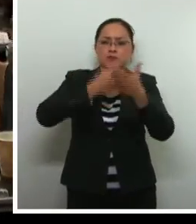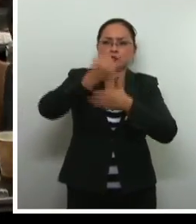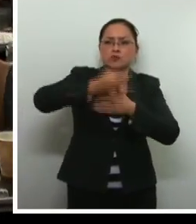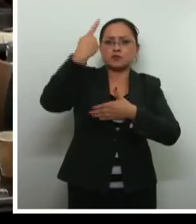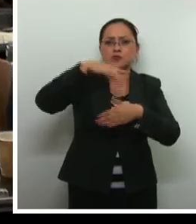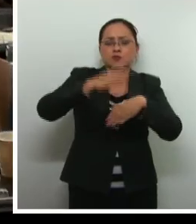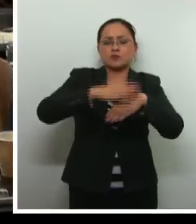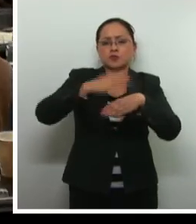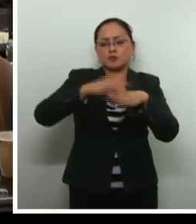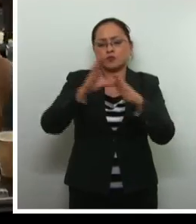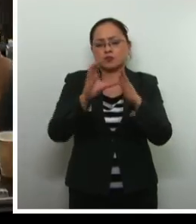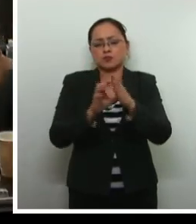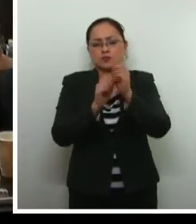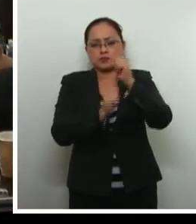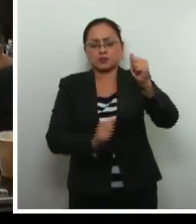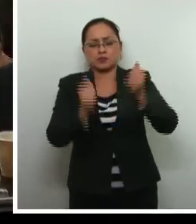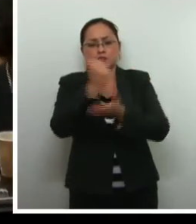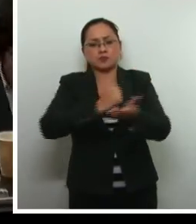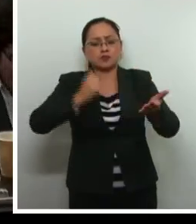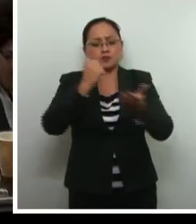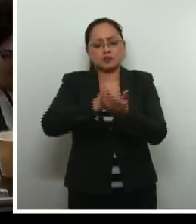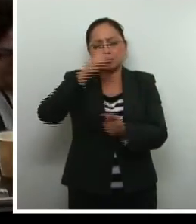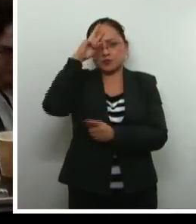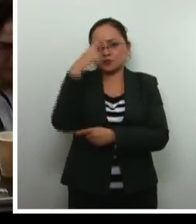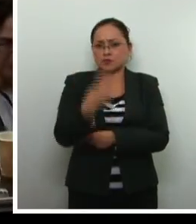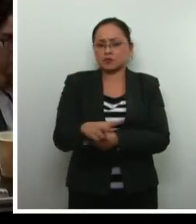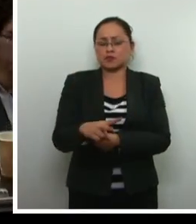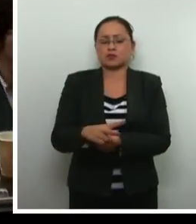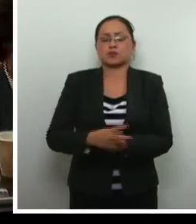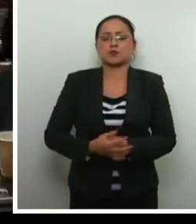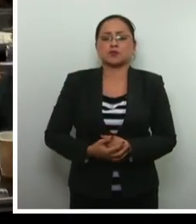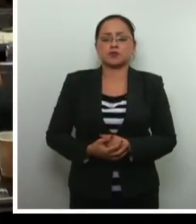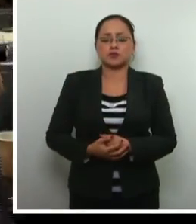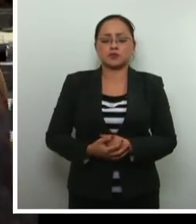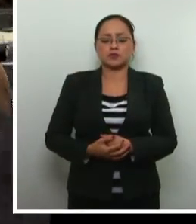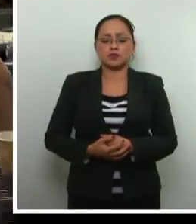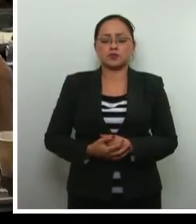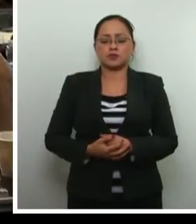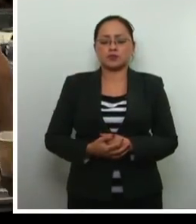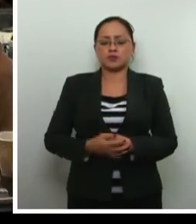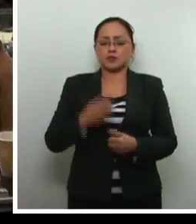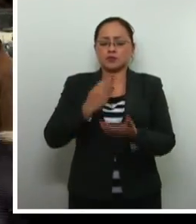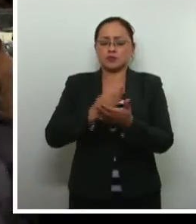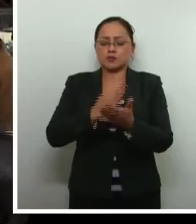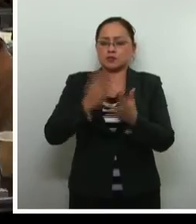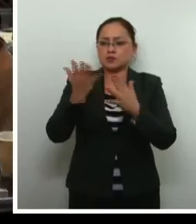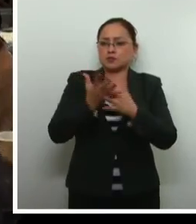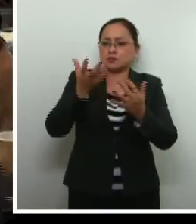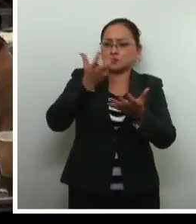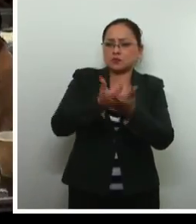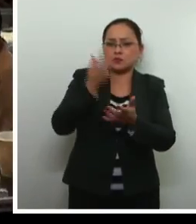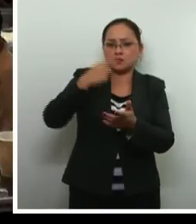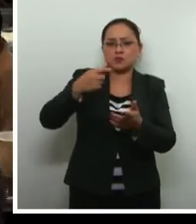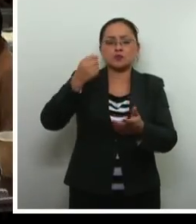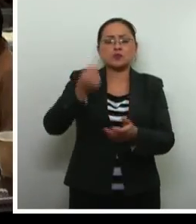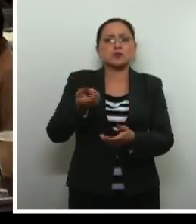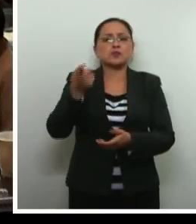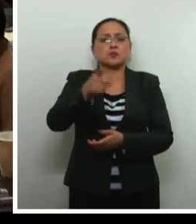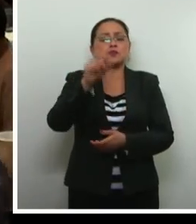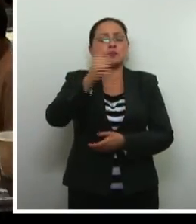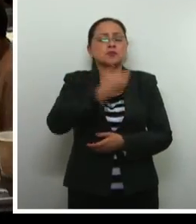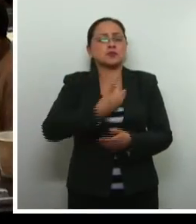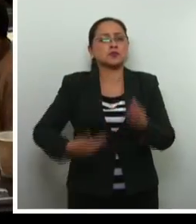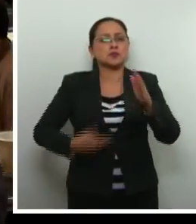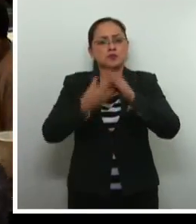proyecto de constitución política de la Ciudad de México. Se ha declarado un receso por parte del presidente de la